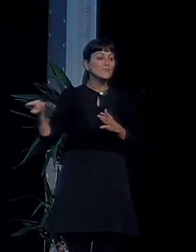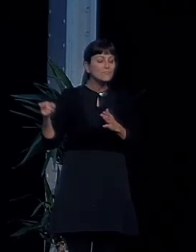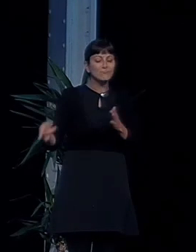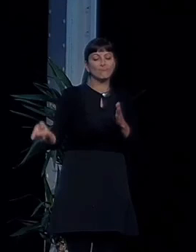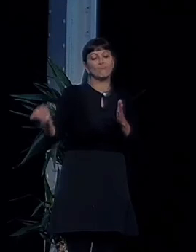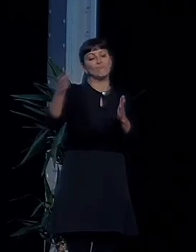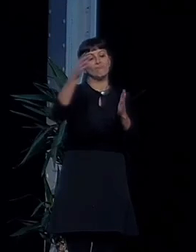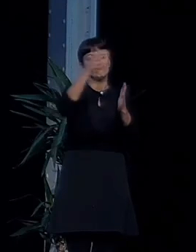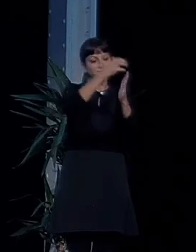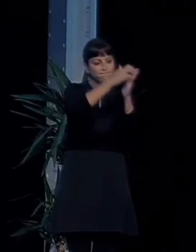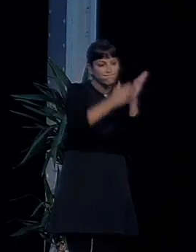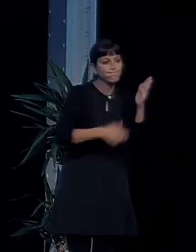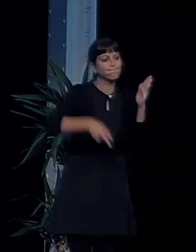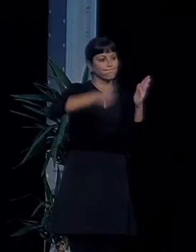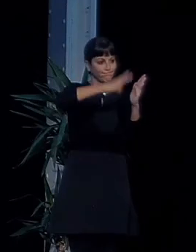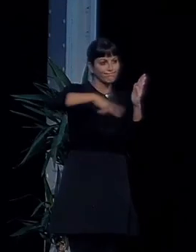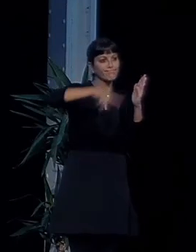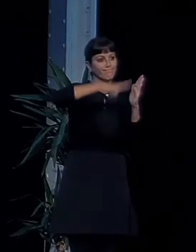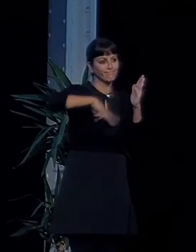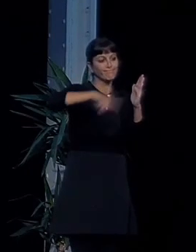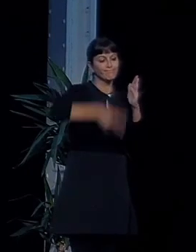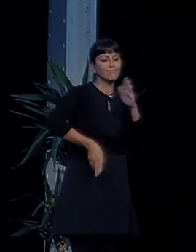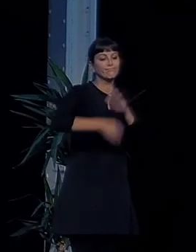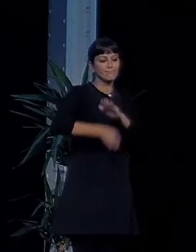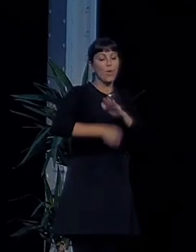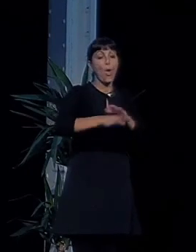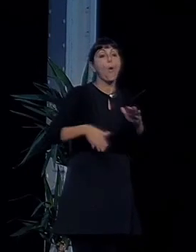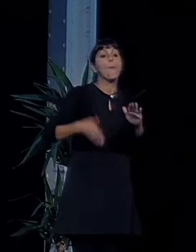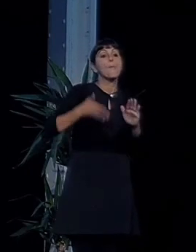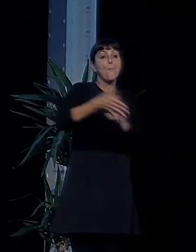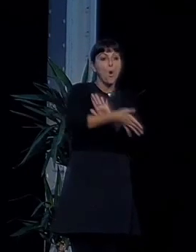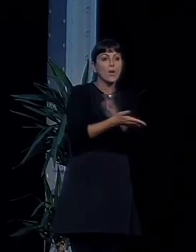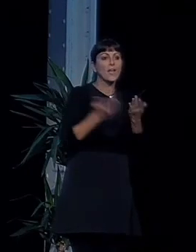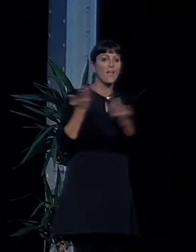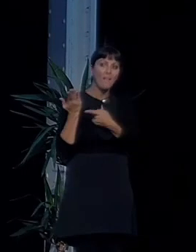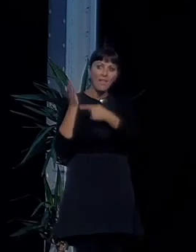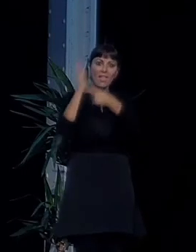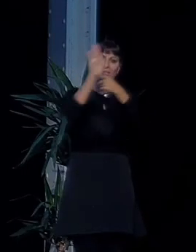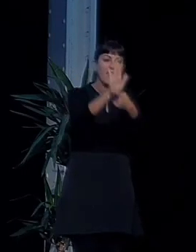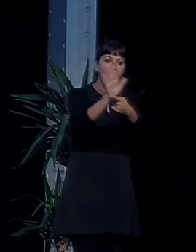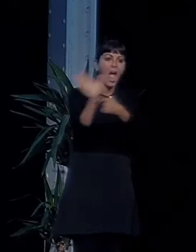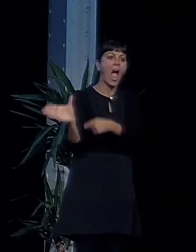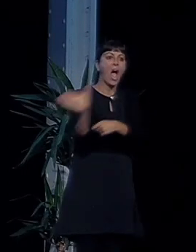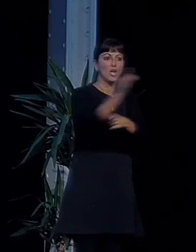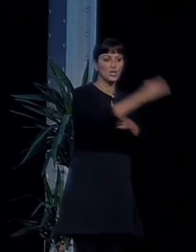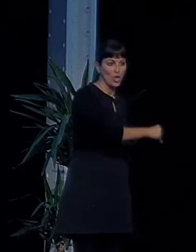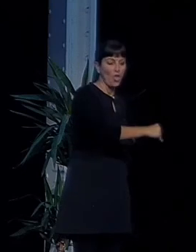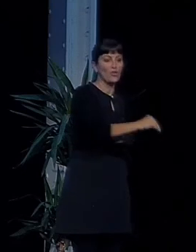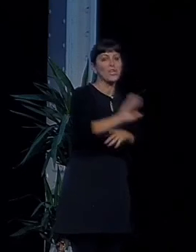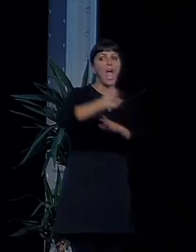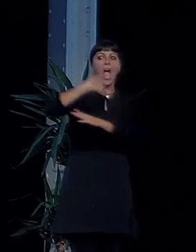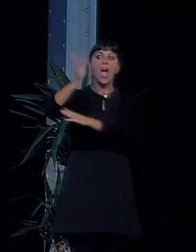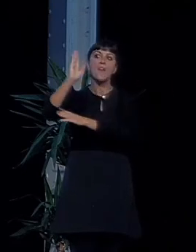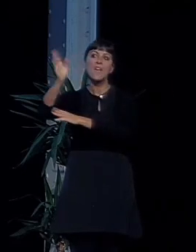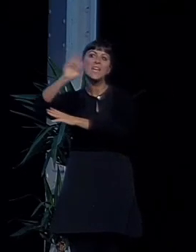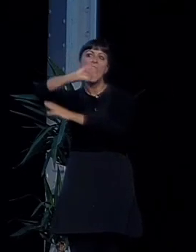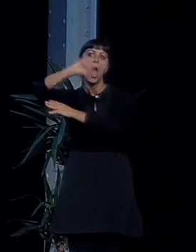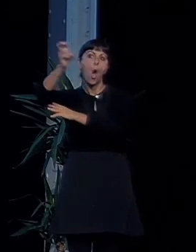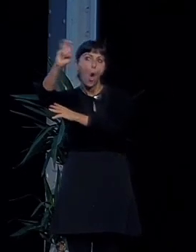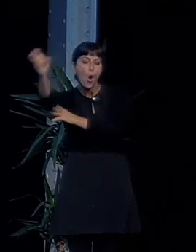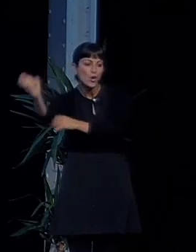de las cuestiones que nos pones a todas encima es que esto no pasa por las otras, sino pasa por nosotras. Con lo